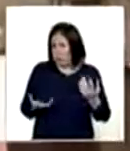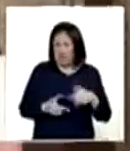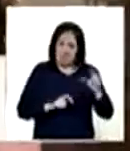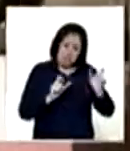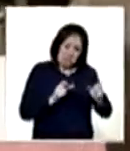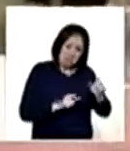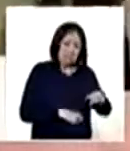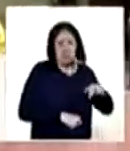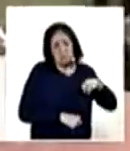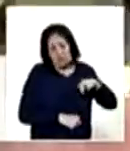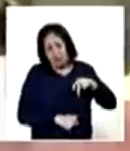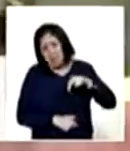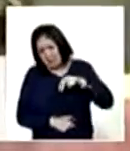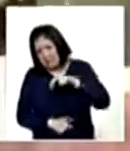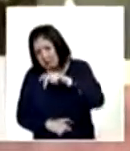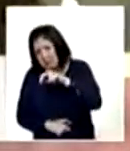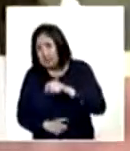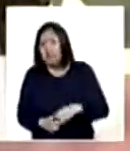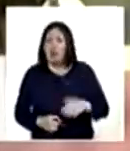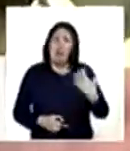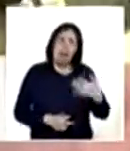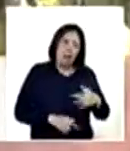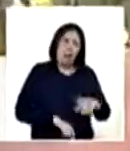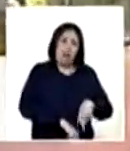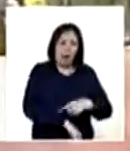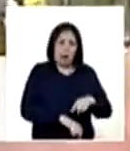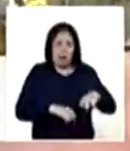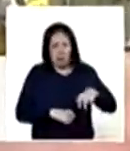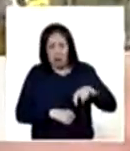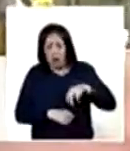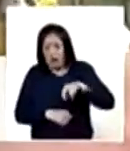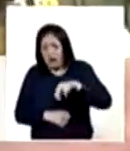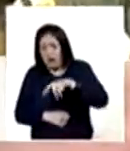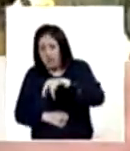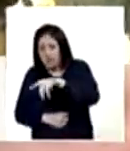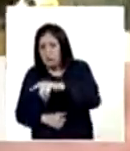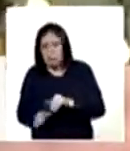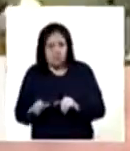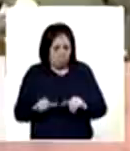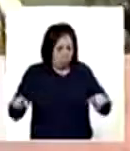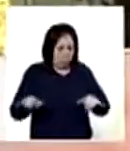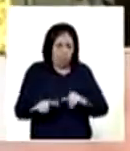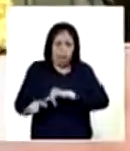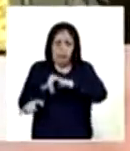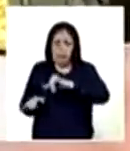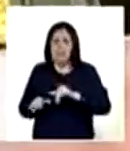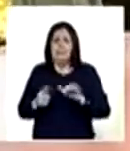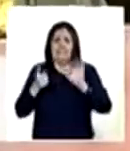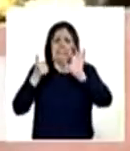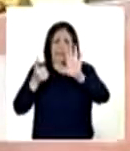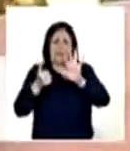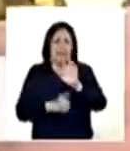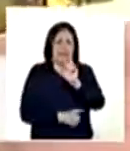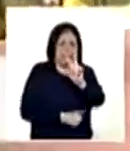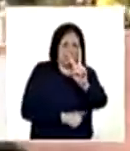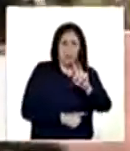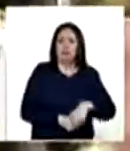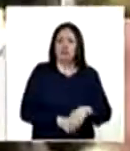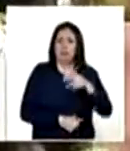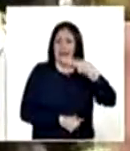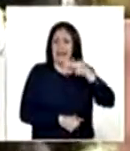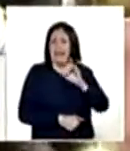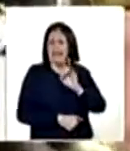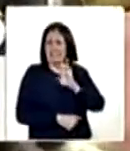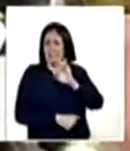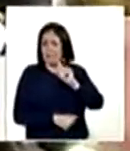caminar largos trechos, porque todo tiene 62 hectáreas aproximadamente de dimensión. Sin